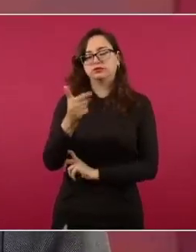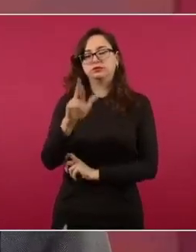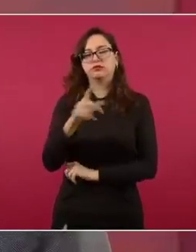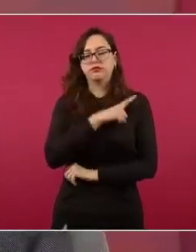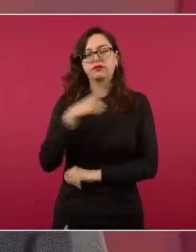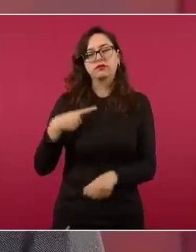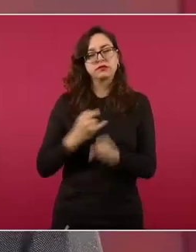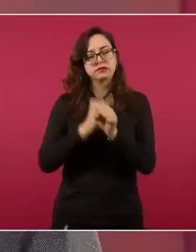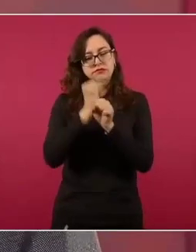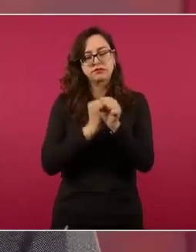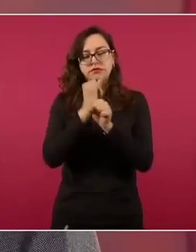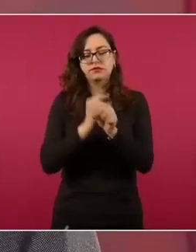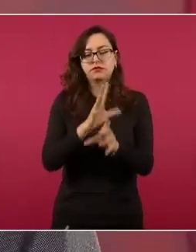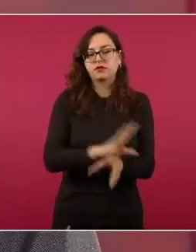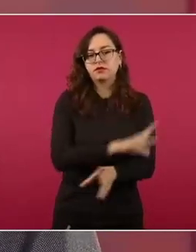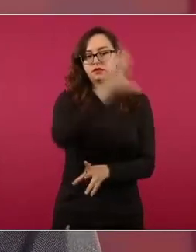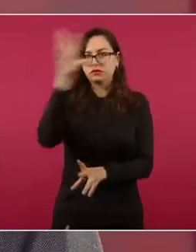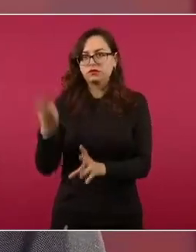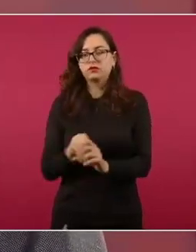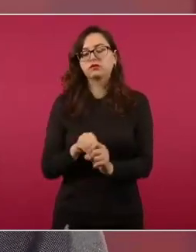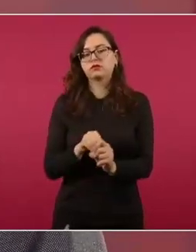aclare. Lo que